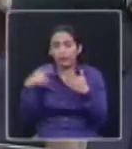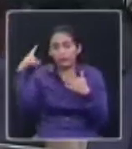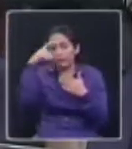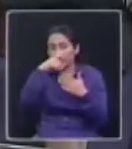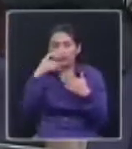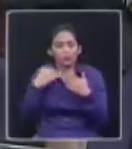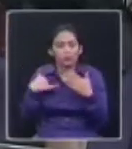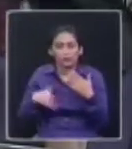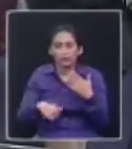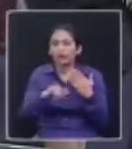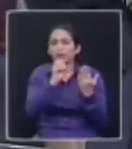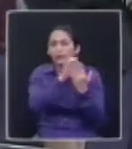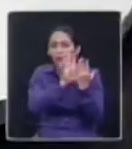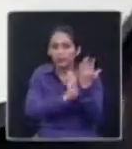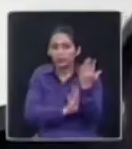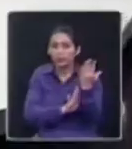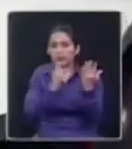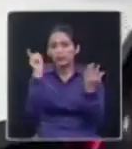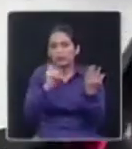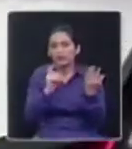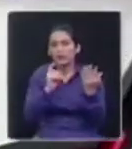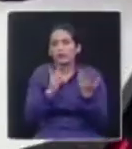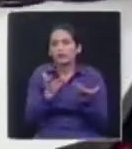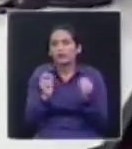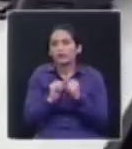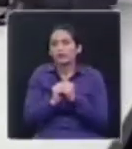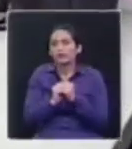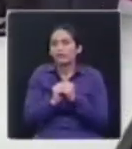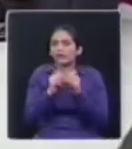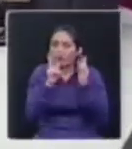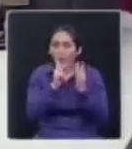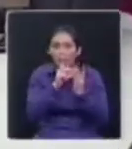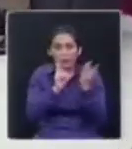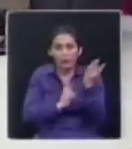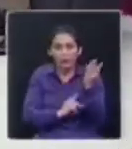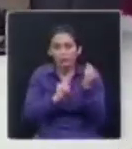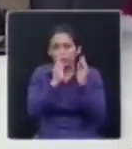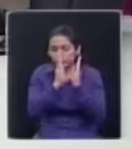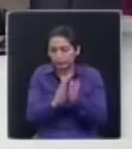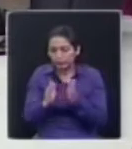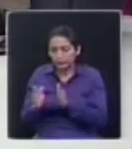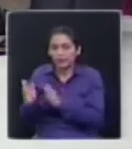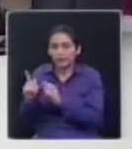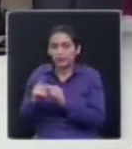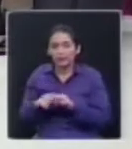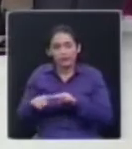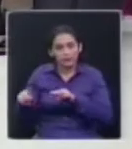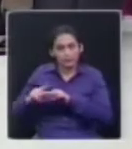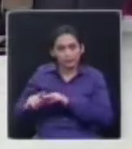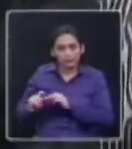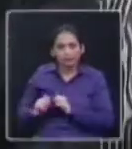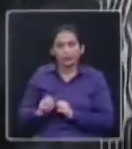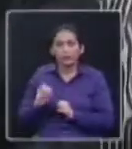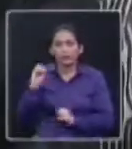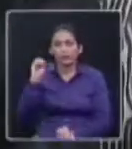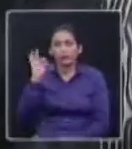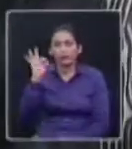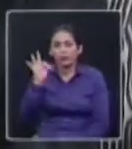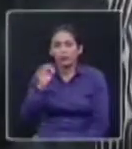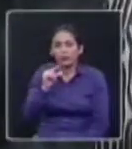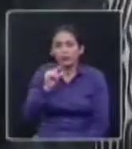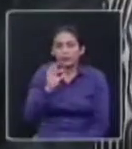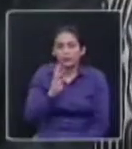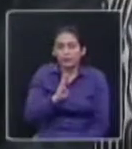proyecto, hablamos de portfolio, de programas, de proyectos. Okay. Y ahí hay otro estándar, es el estándar que se llama OCB,